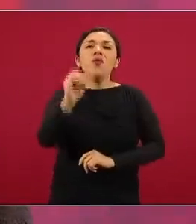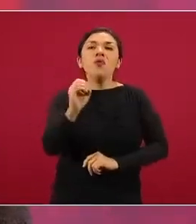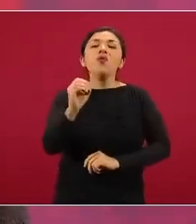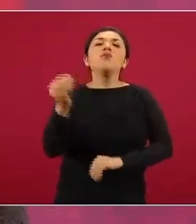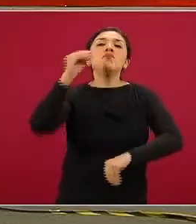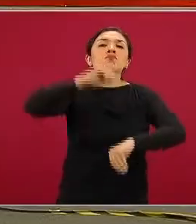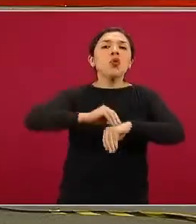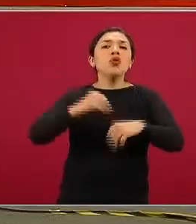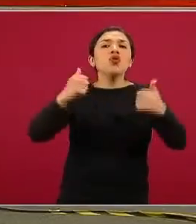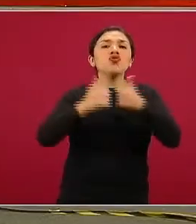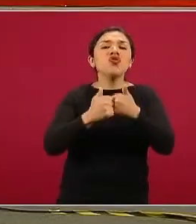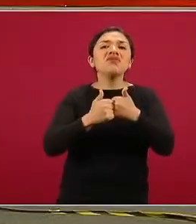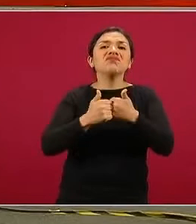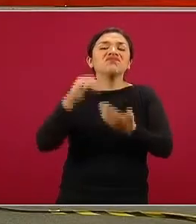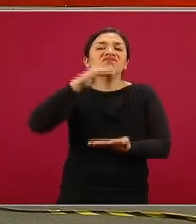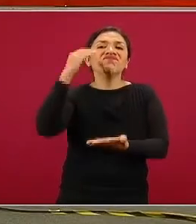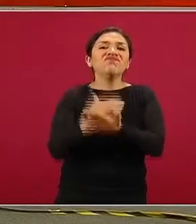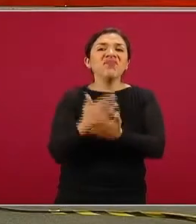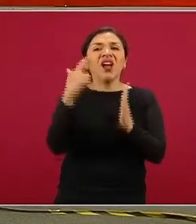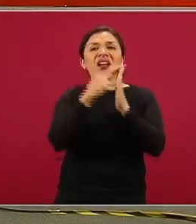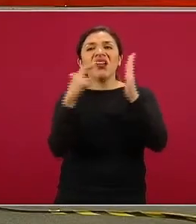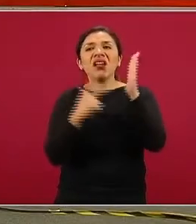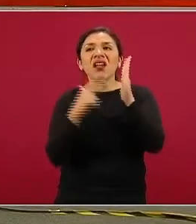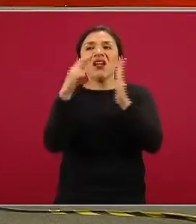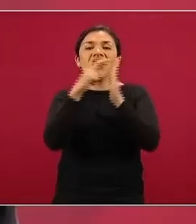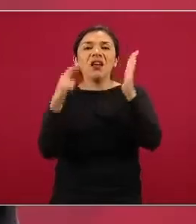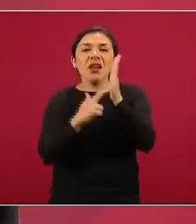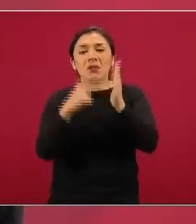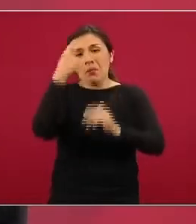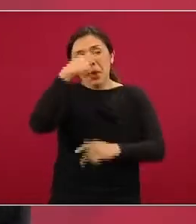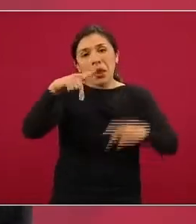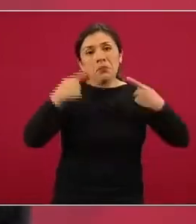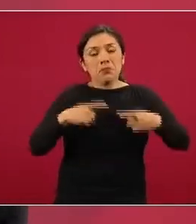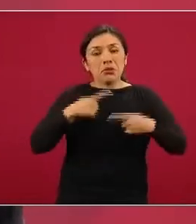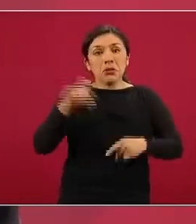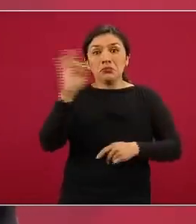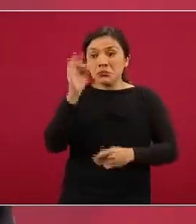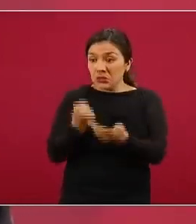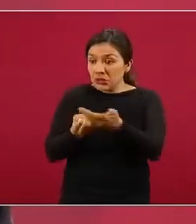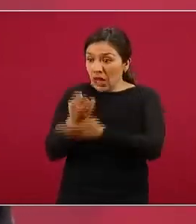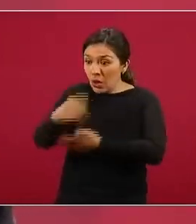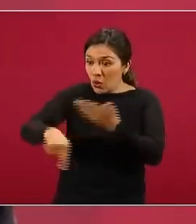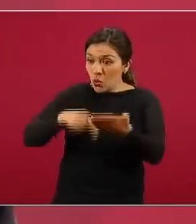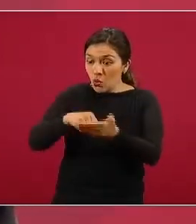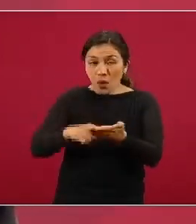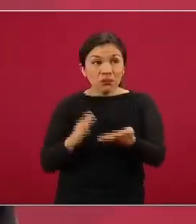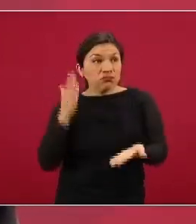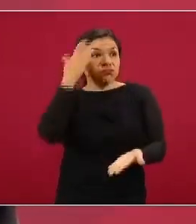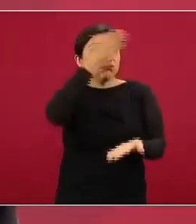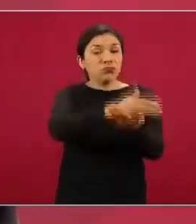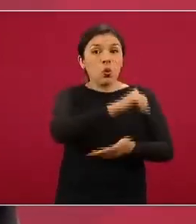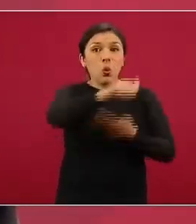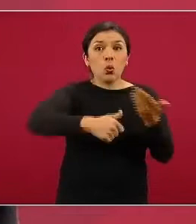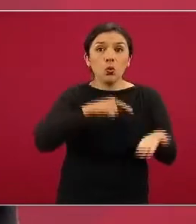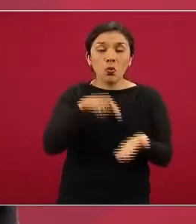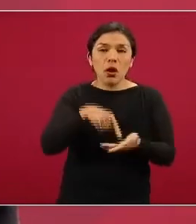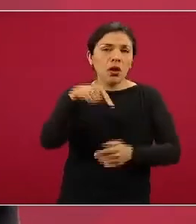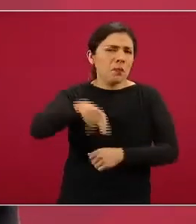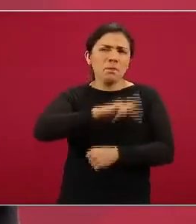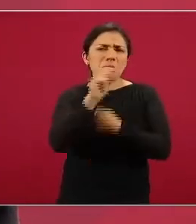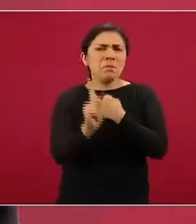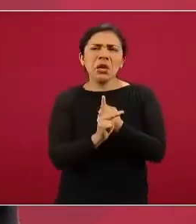impusieron algunas restricciones en personas que salían de un lugar y llegaban a otro. Nuestro país